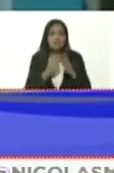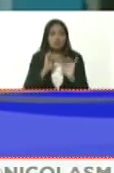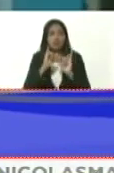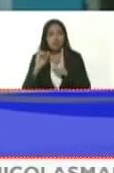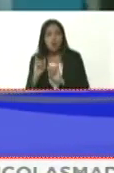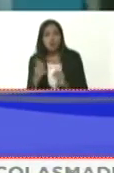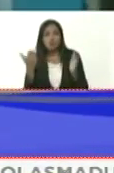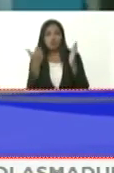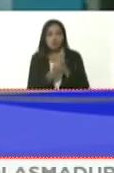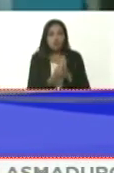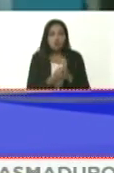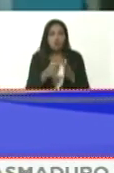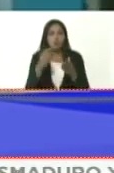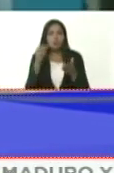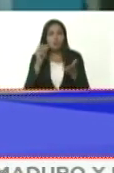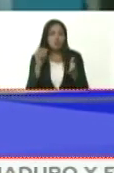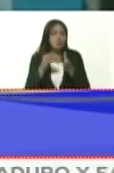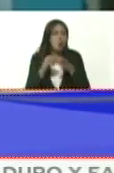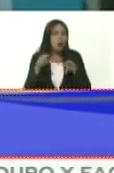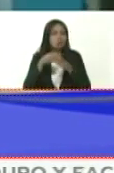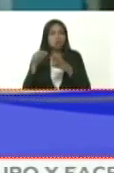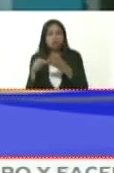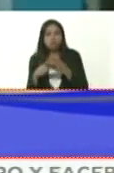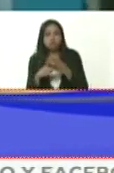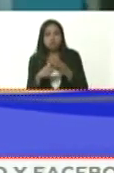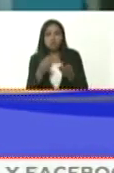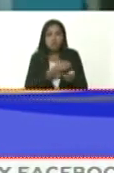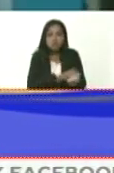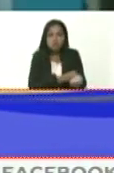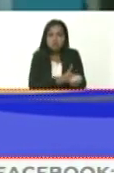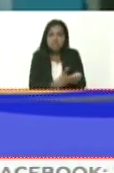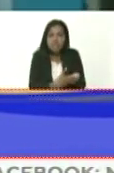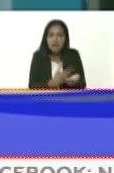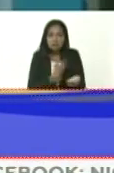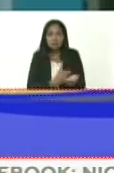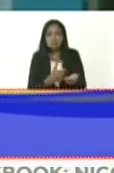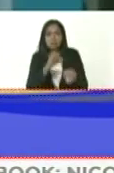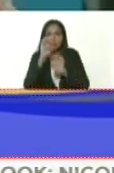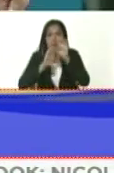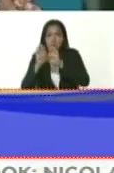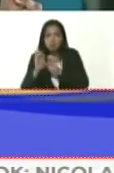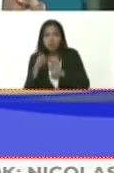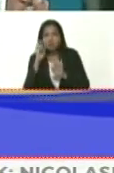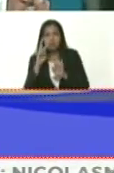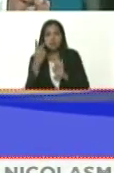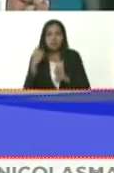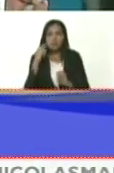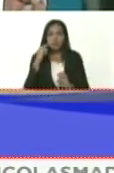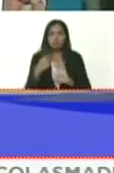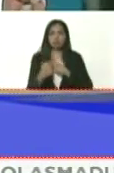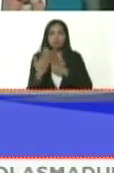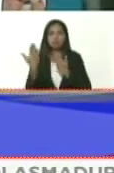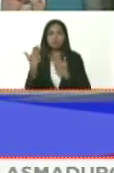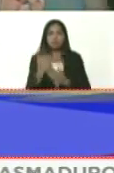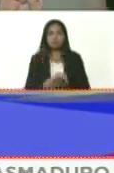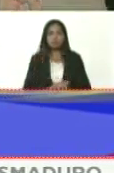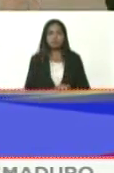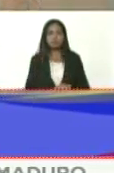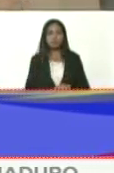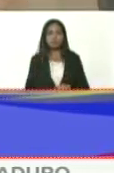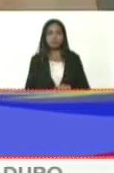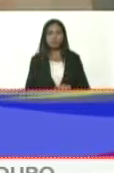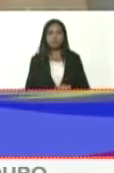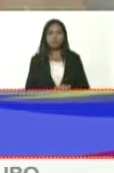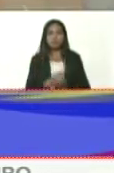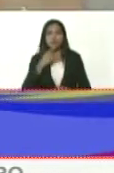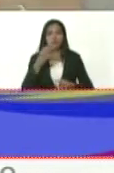la vacuna, poniendo una inyección, tomando muestras de sangre. Aquí tenemos, fíjense tú, lo que acaba de